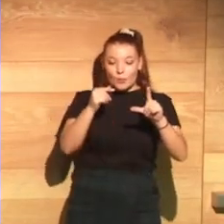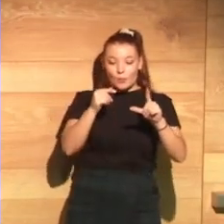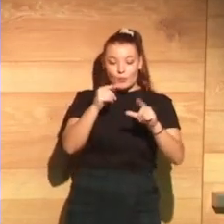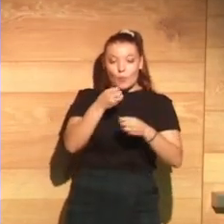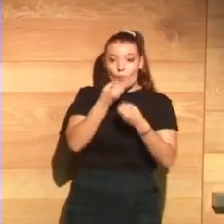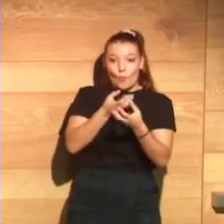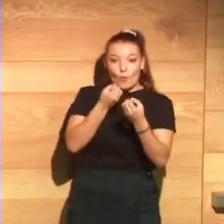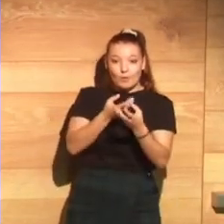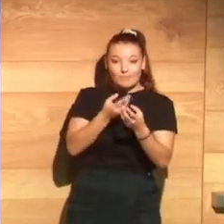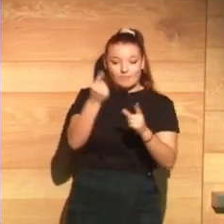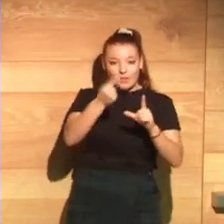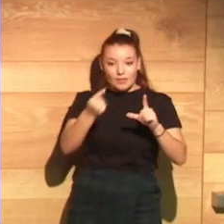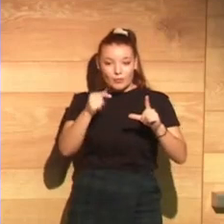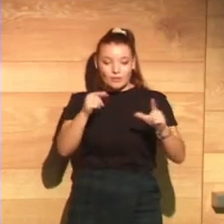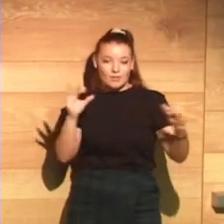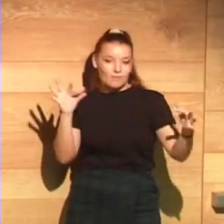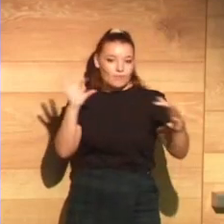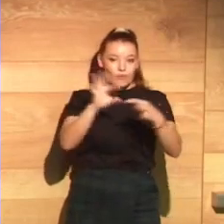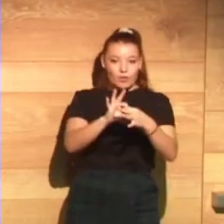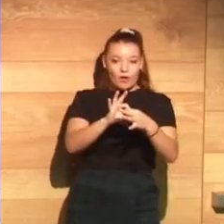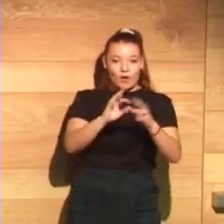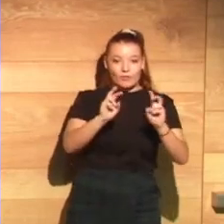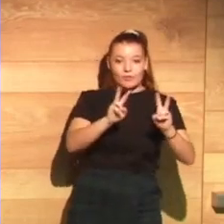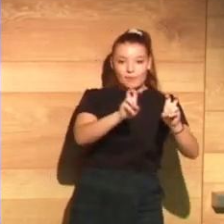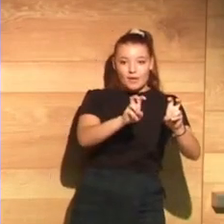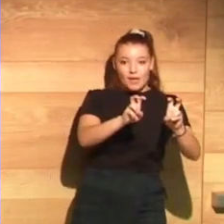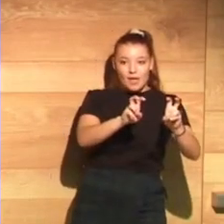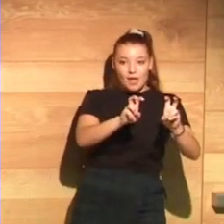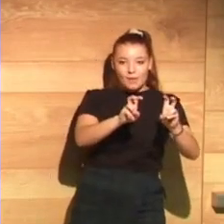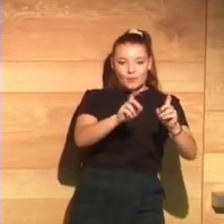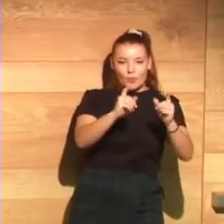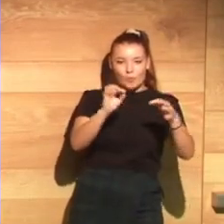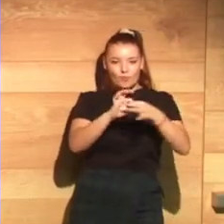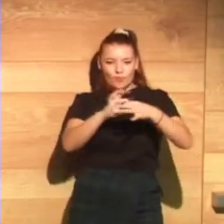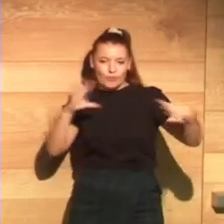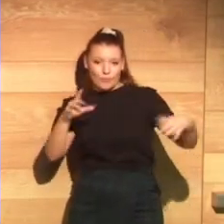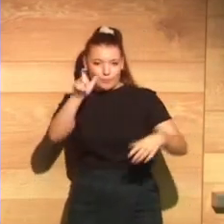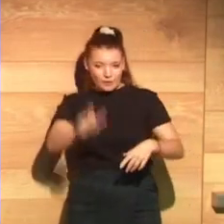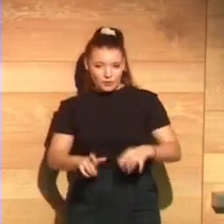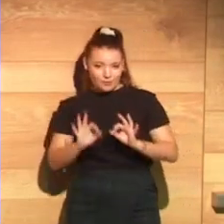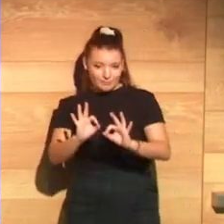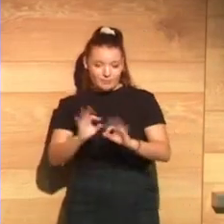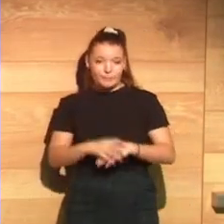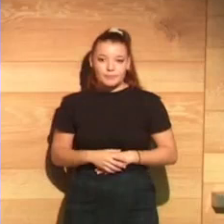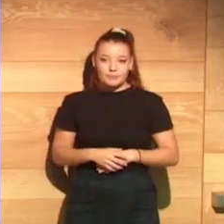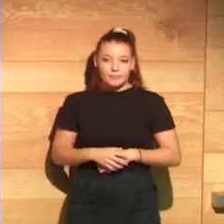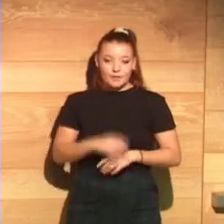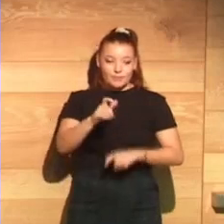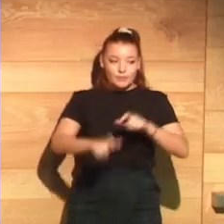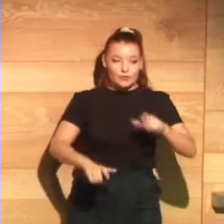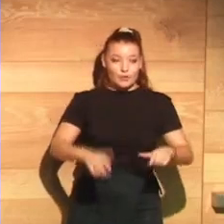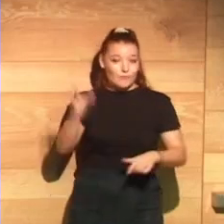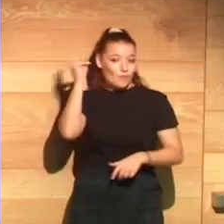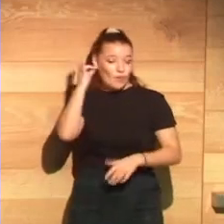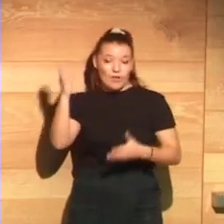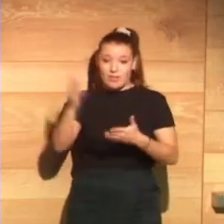vas contando está muy bien hilado a la hora de mostrar las propias contradicciones del personaje, porque como toda